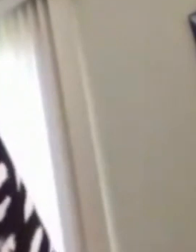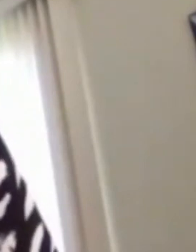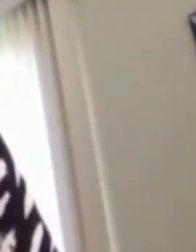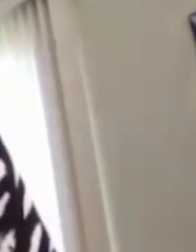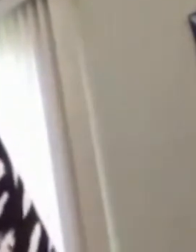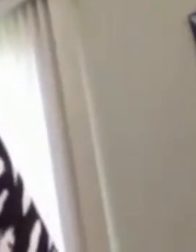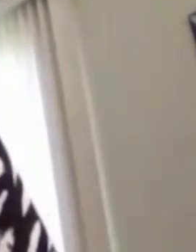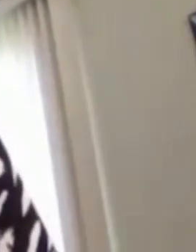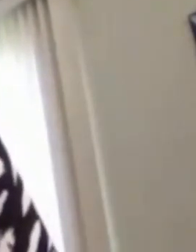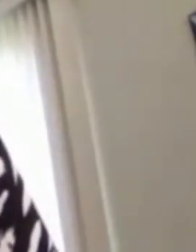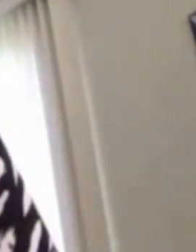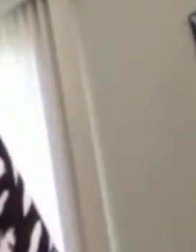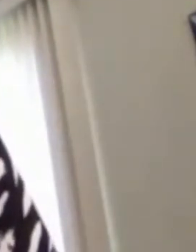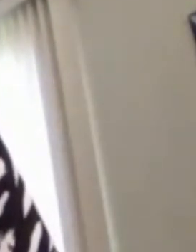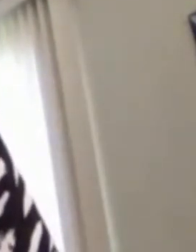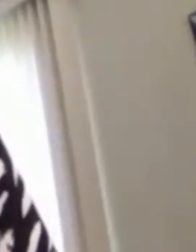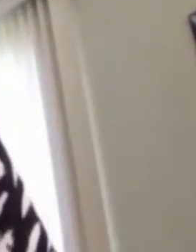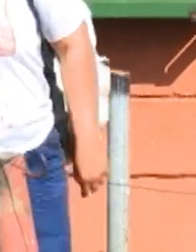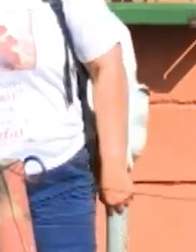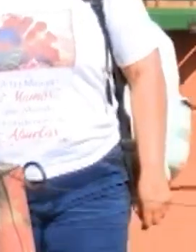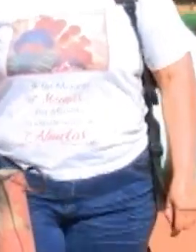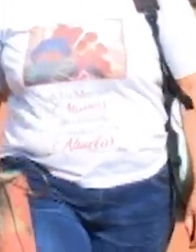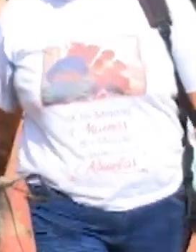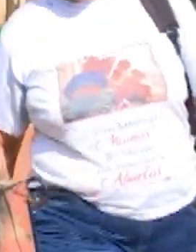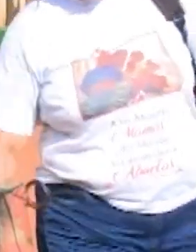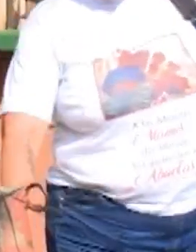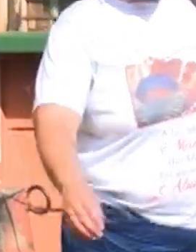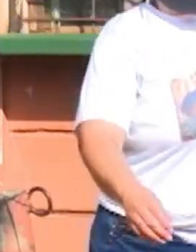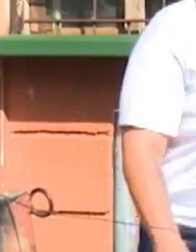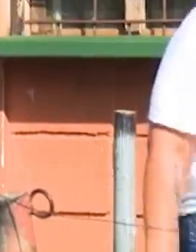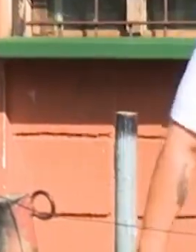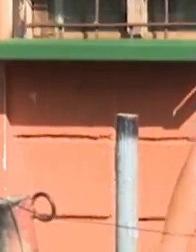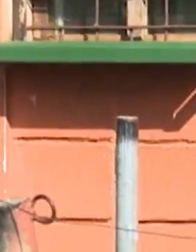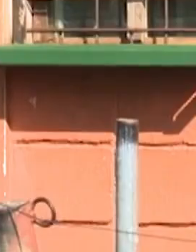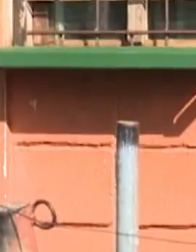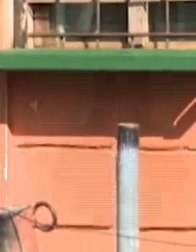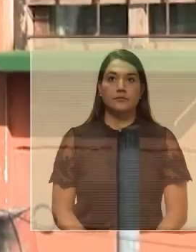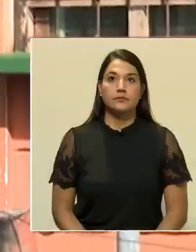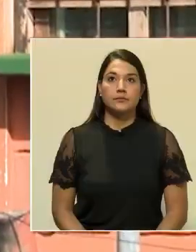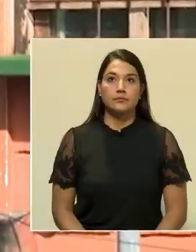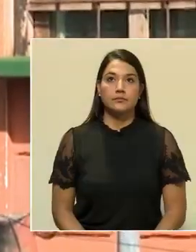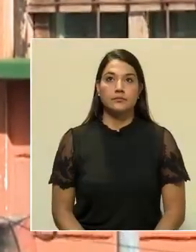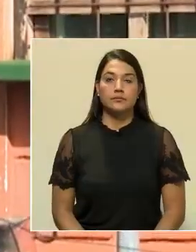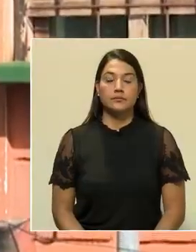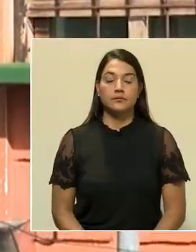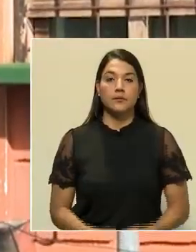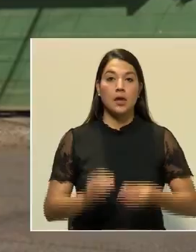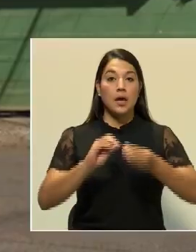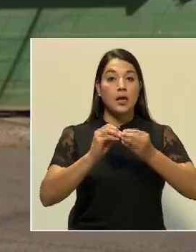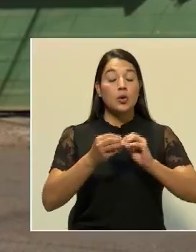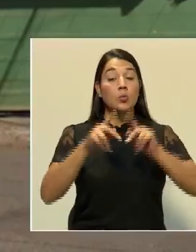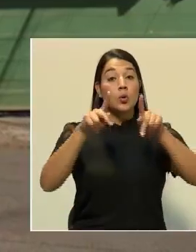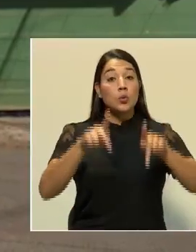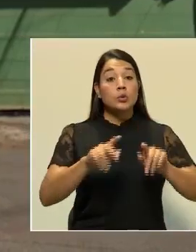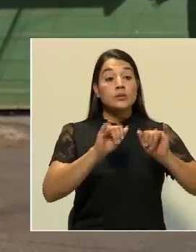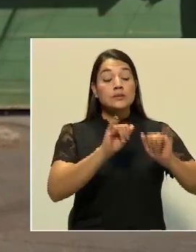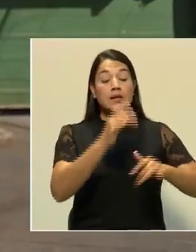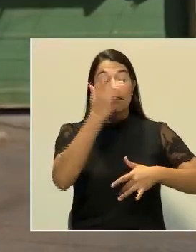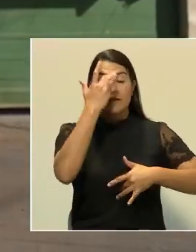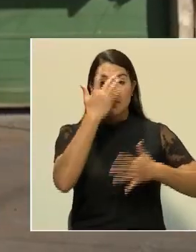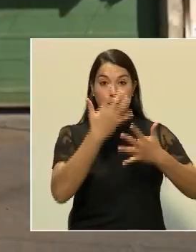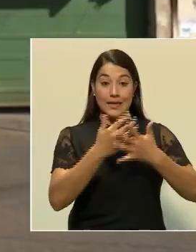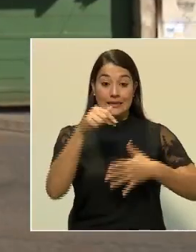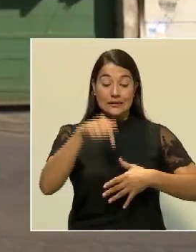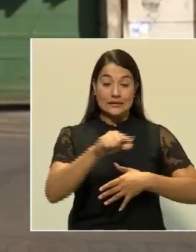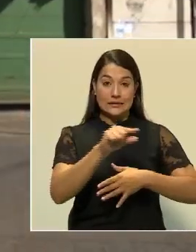la cantidad de gente que se va recuperando. Los casos de contagios en las cárceles aumentaron considerablemente